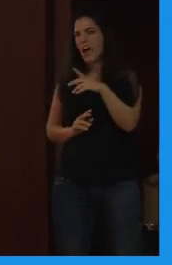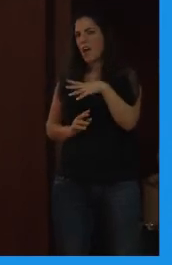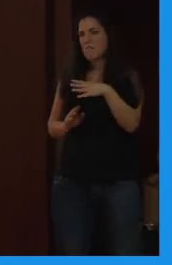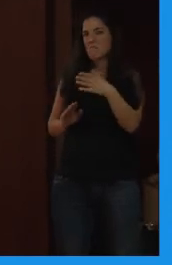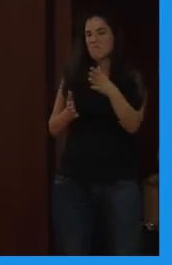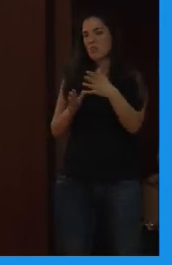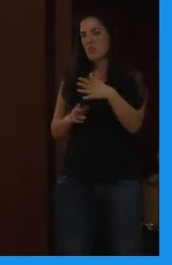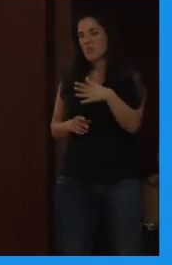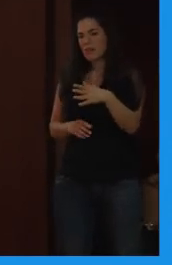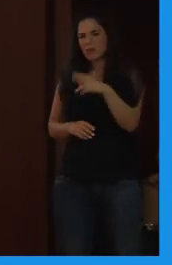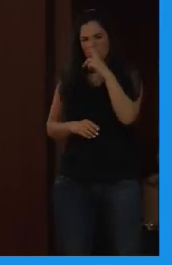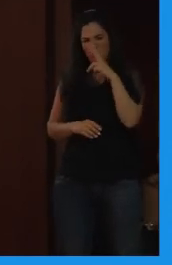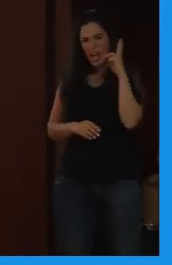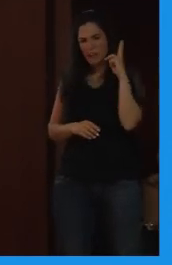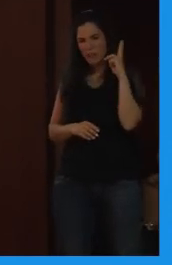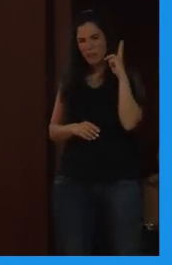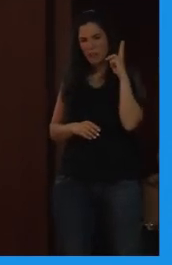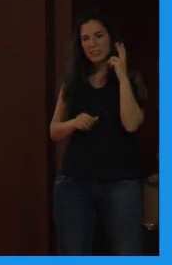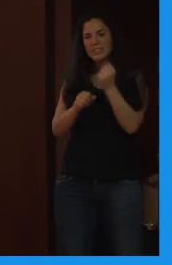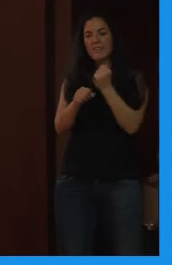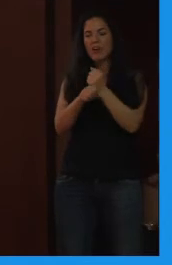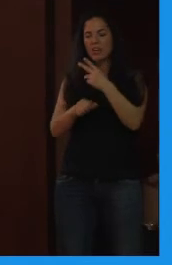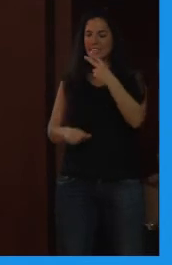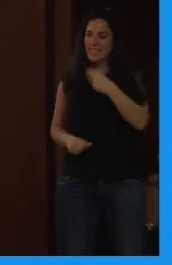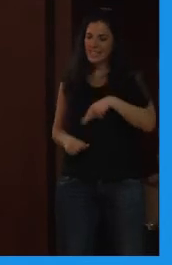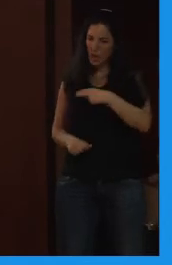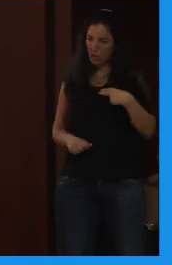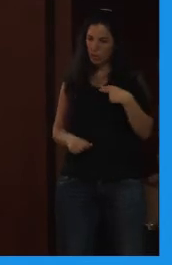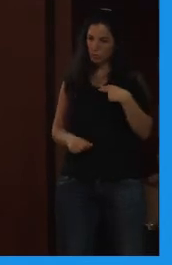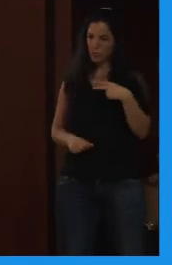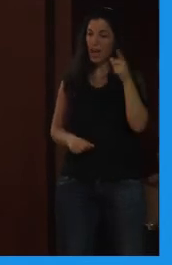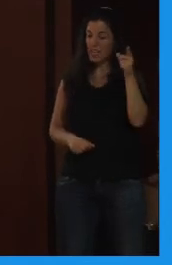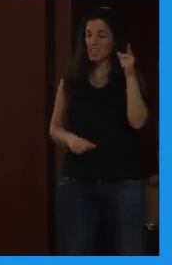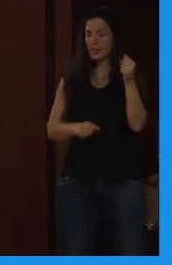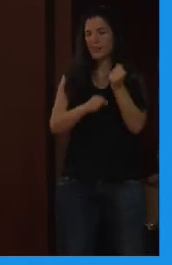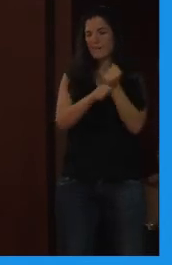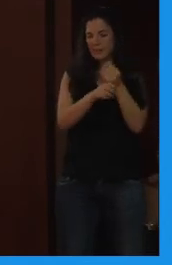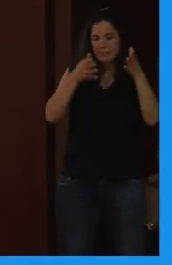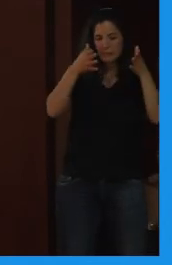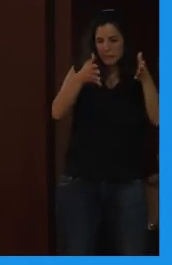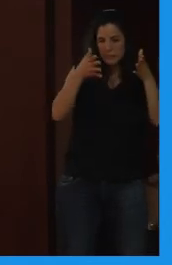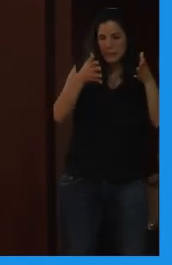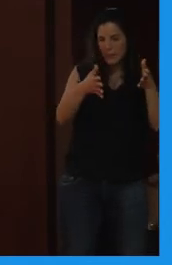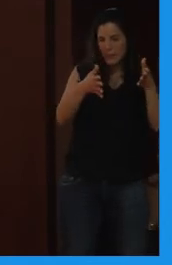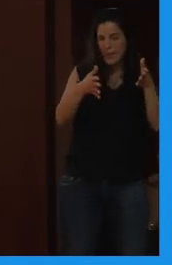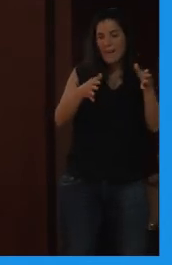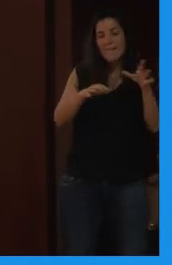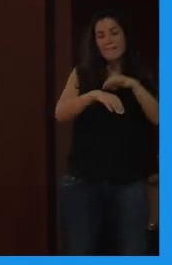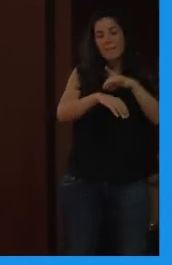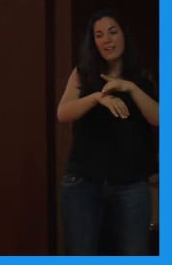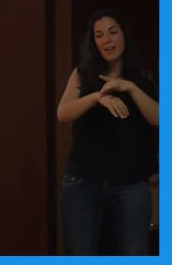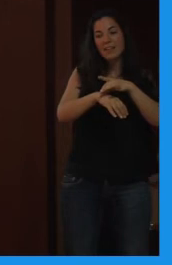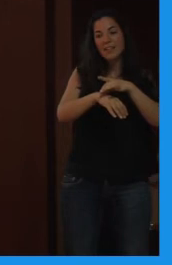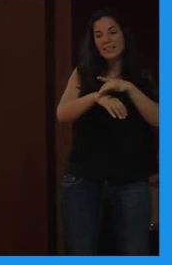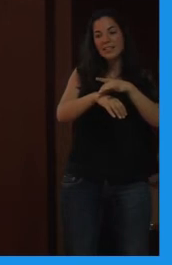del síndrome fibromiálgico en relación con enfermedades endocrinológicas, y él